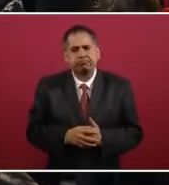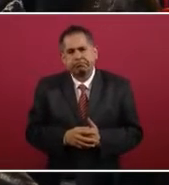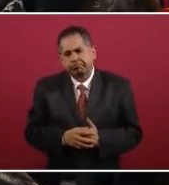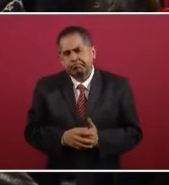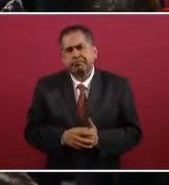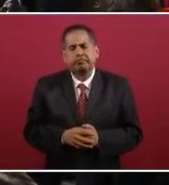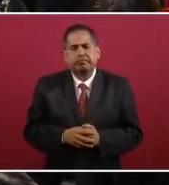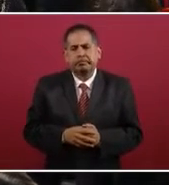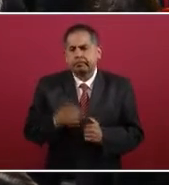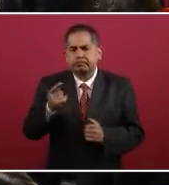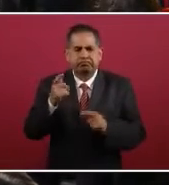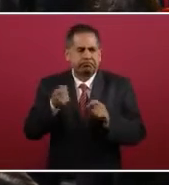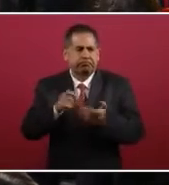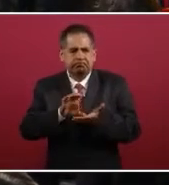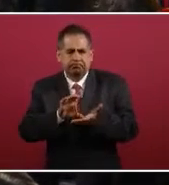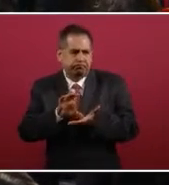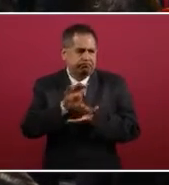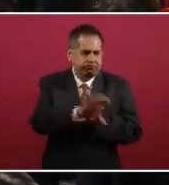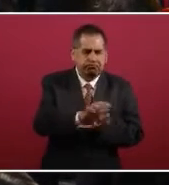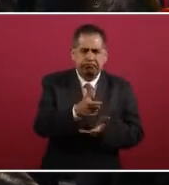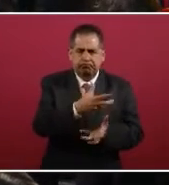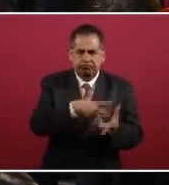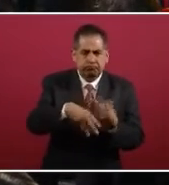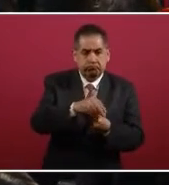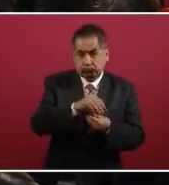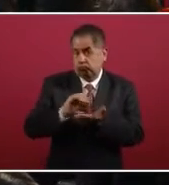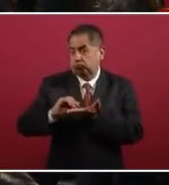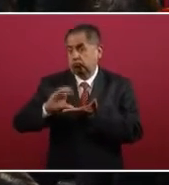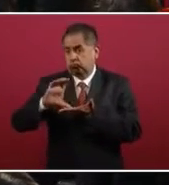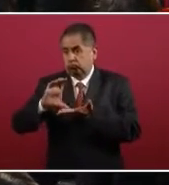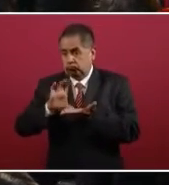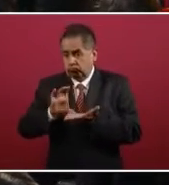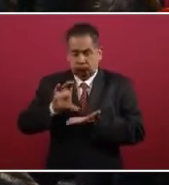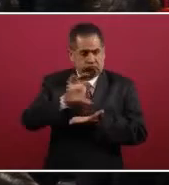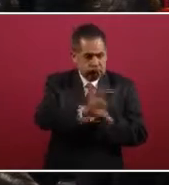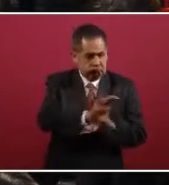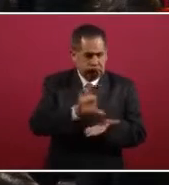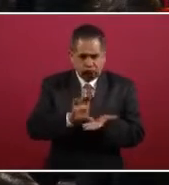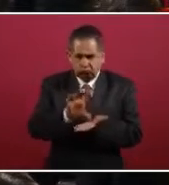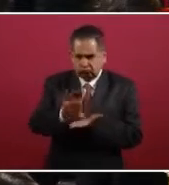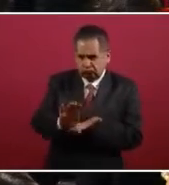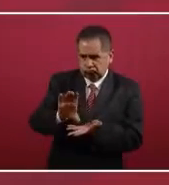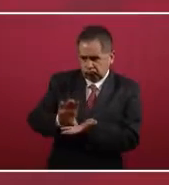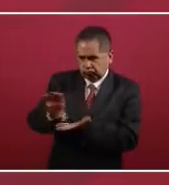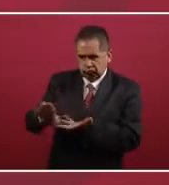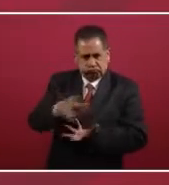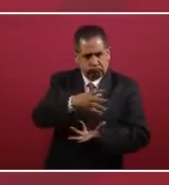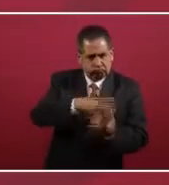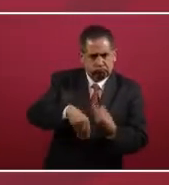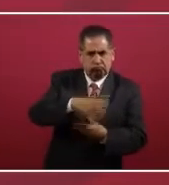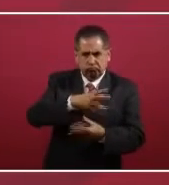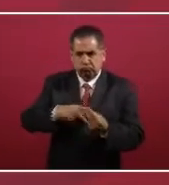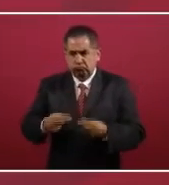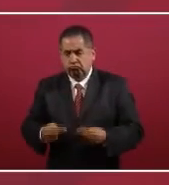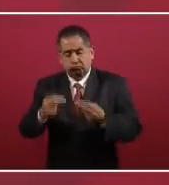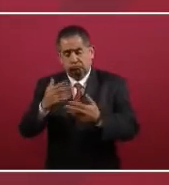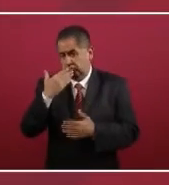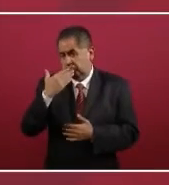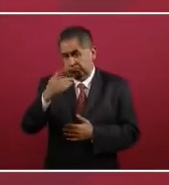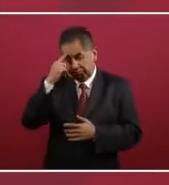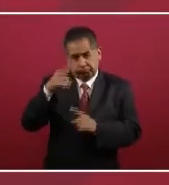significan inversiones considerables como nunca se había hecho en la historia del